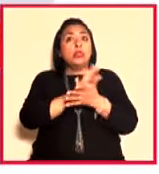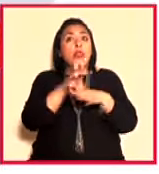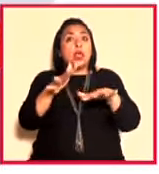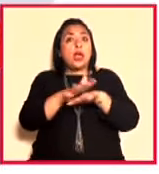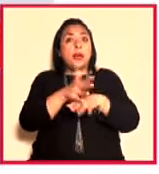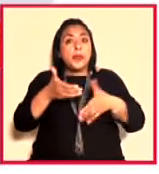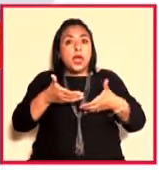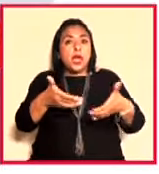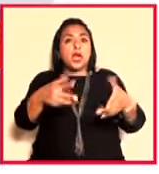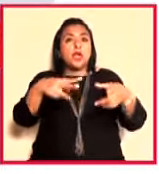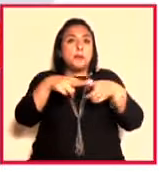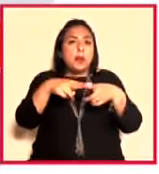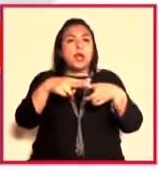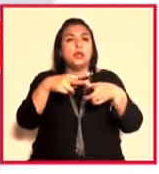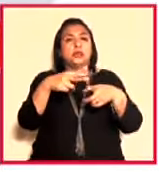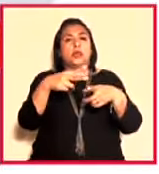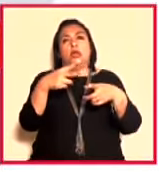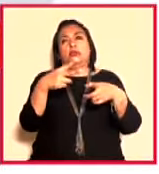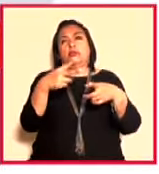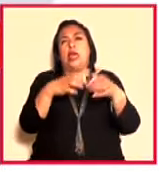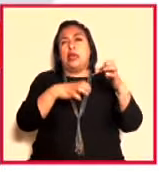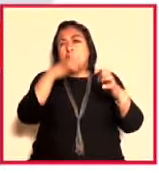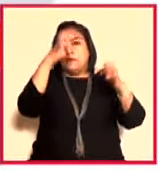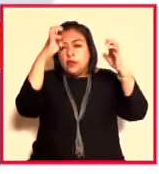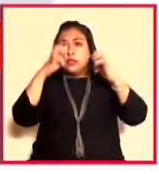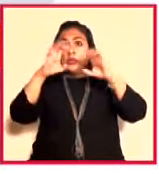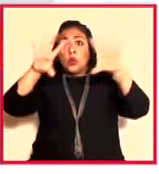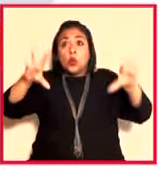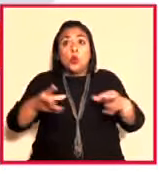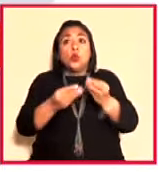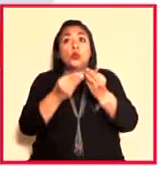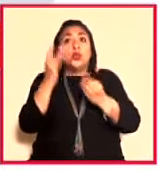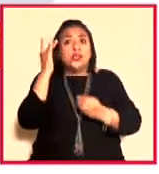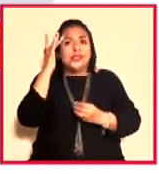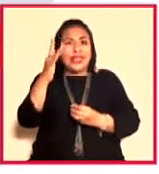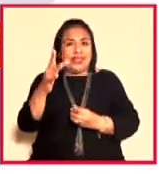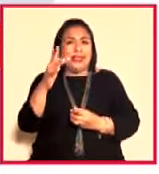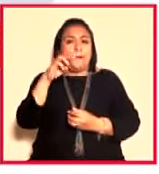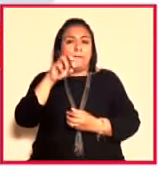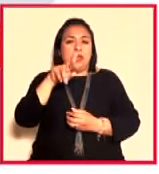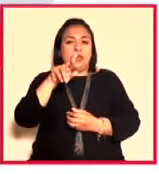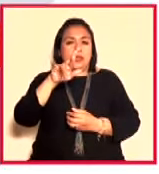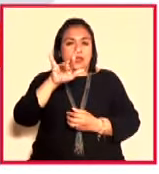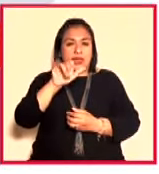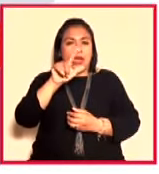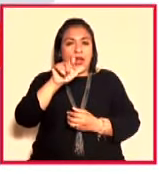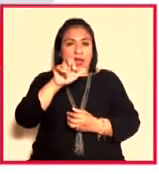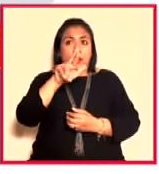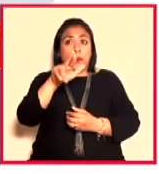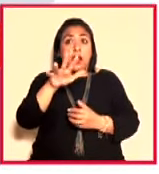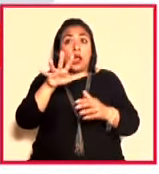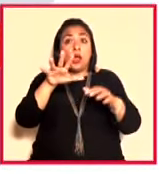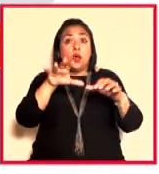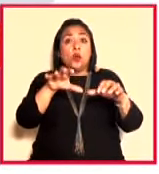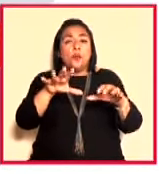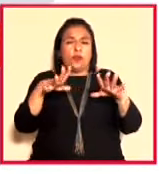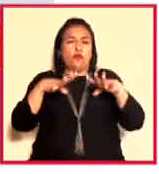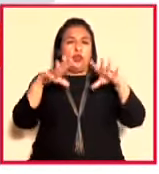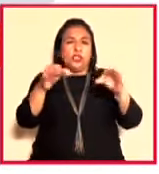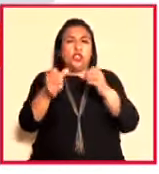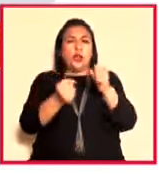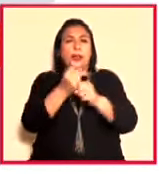plazas, parques y edificios, cuyo conjunto se llamó Santa María la Ribera, colonia que quedó fundada en